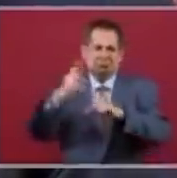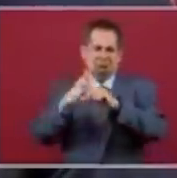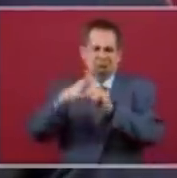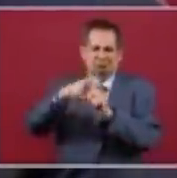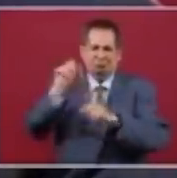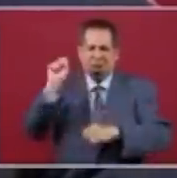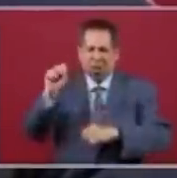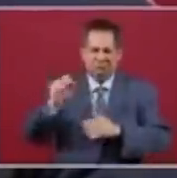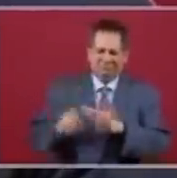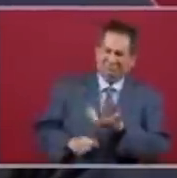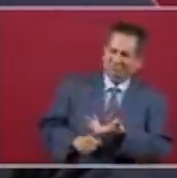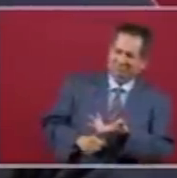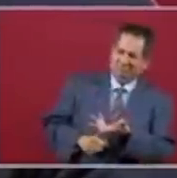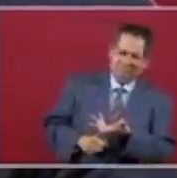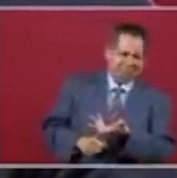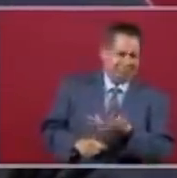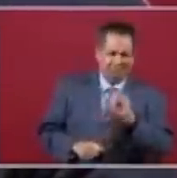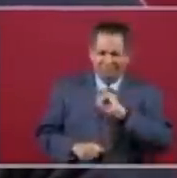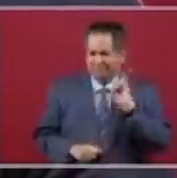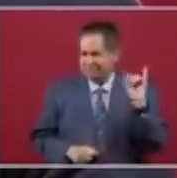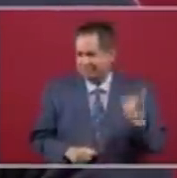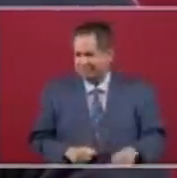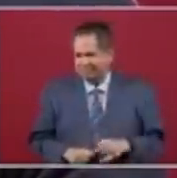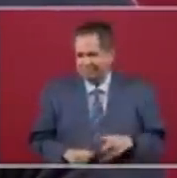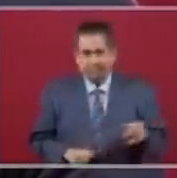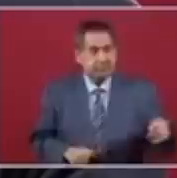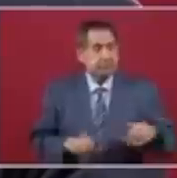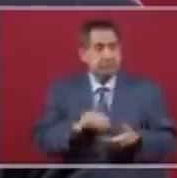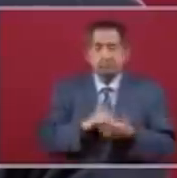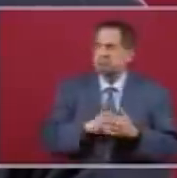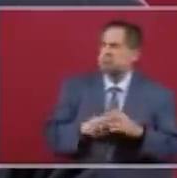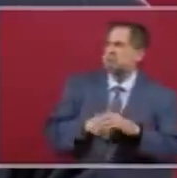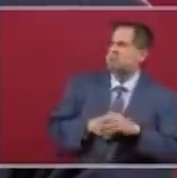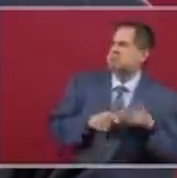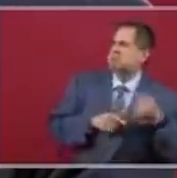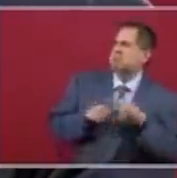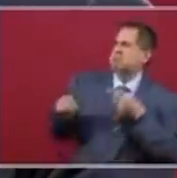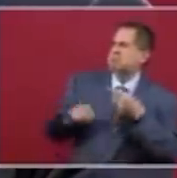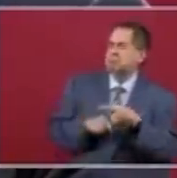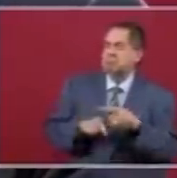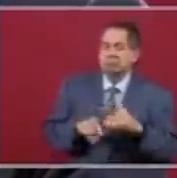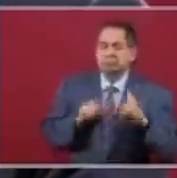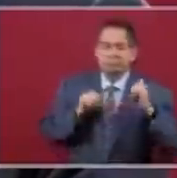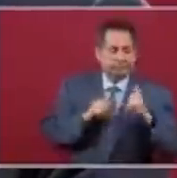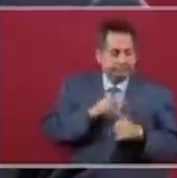y nunca se han retractado, nunca